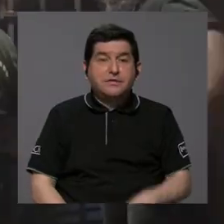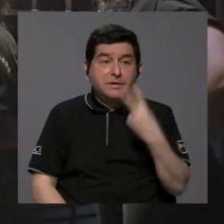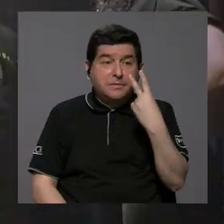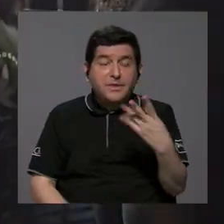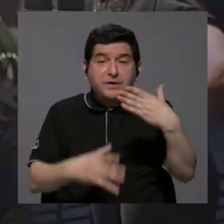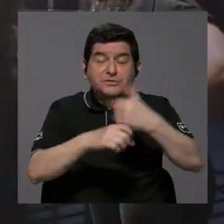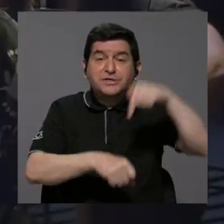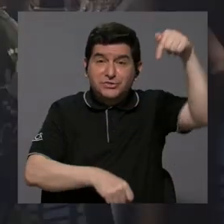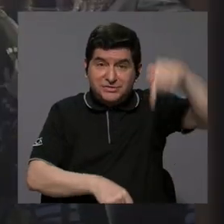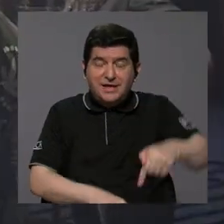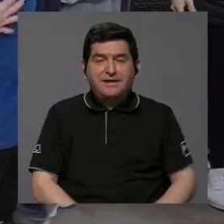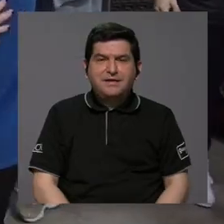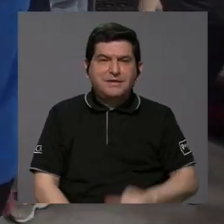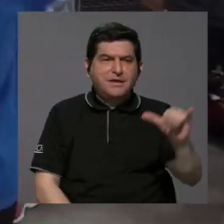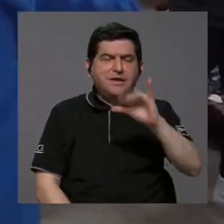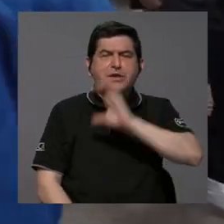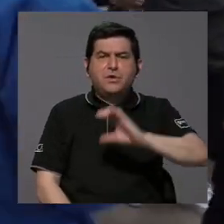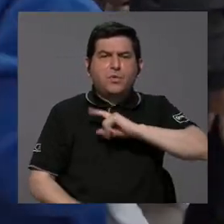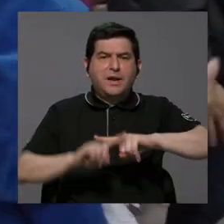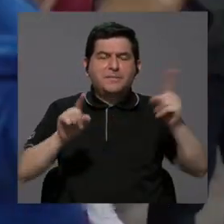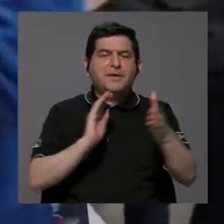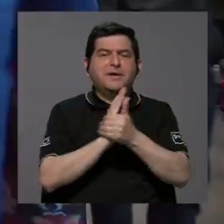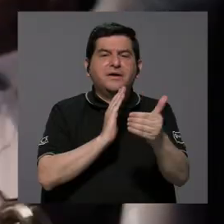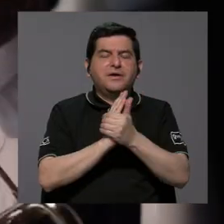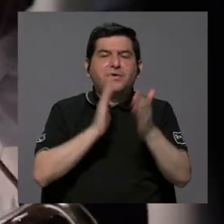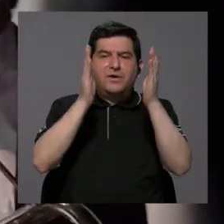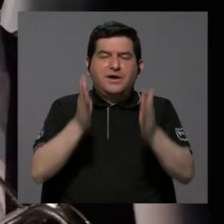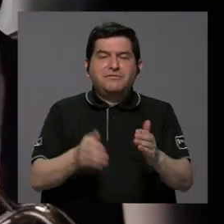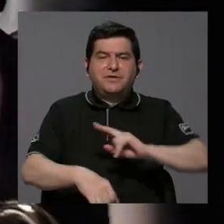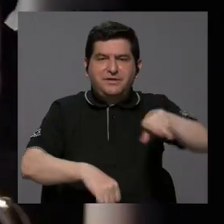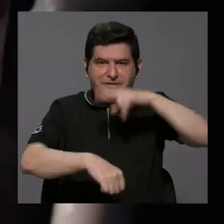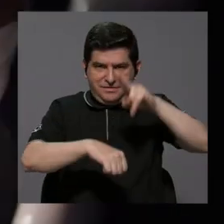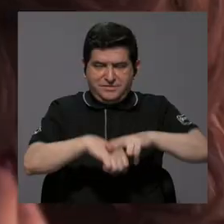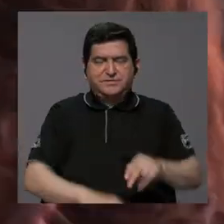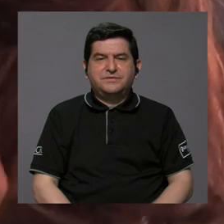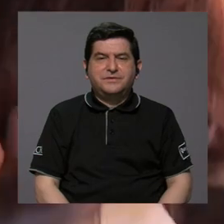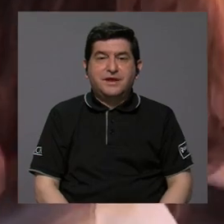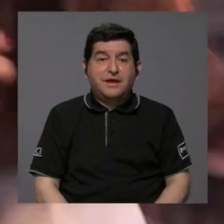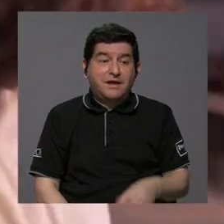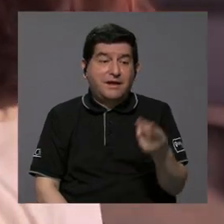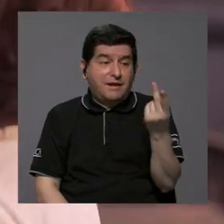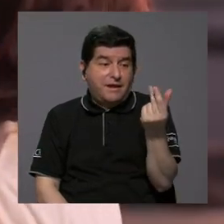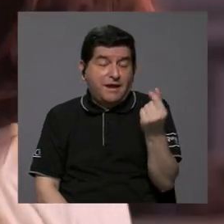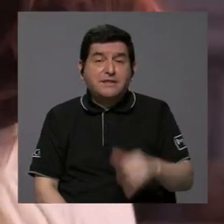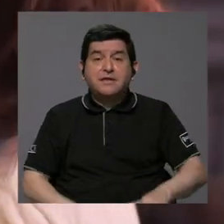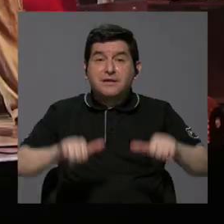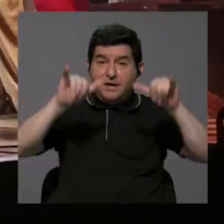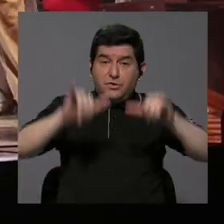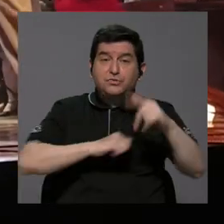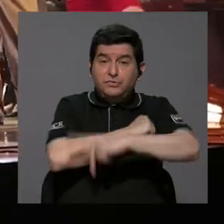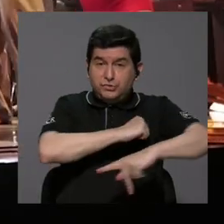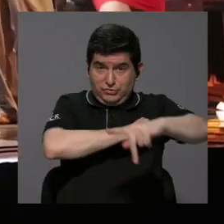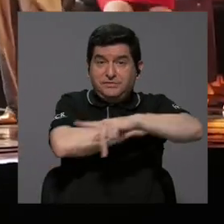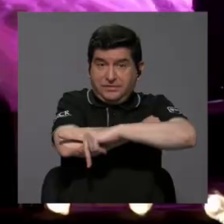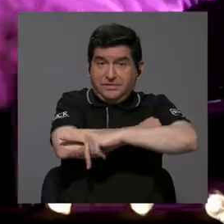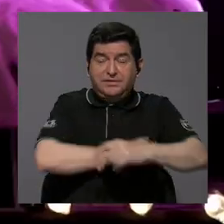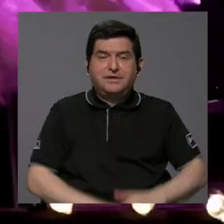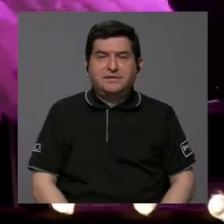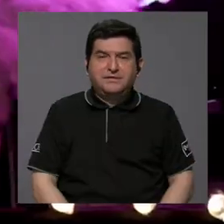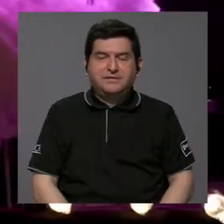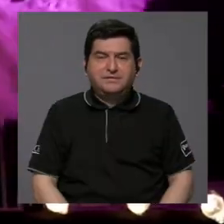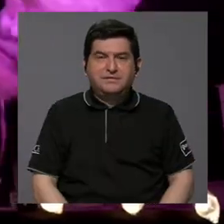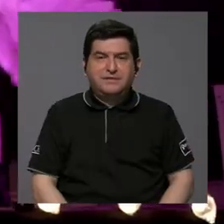verlos realizados aquí de la misma calidad pero con talento nacional la cantidad de dinero que le queda al país que se